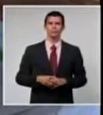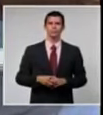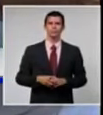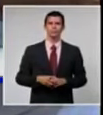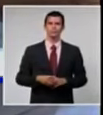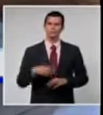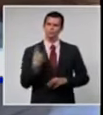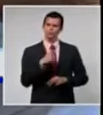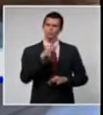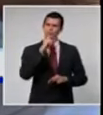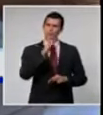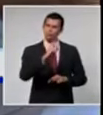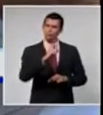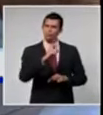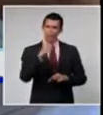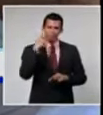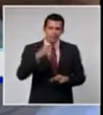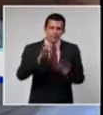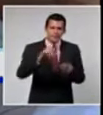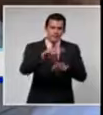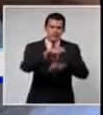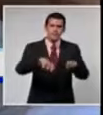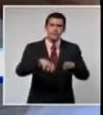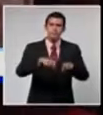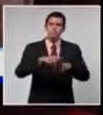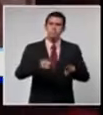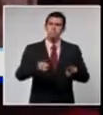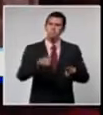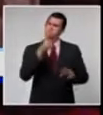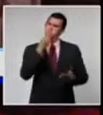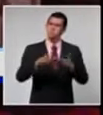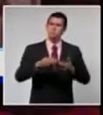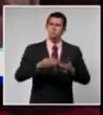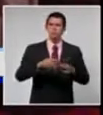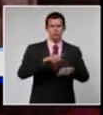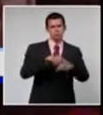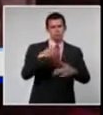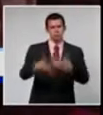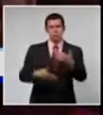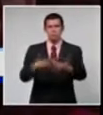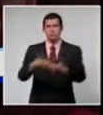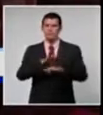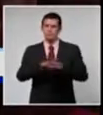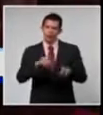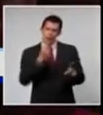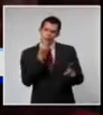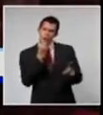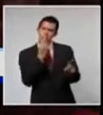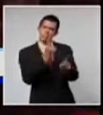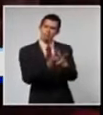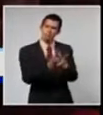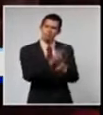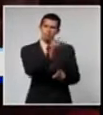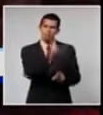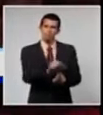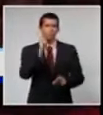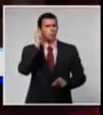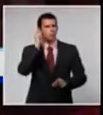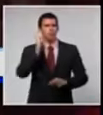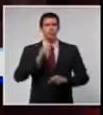pronóstico demasiado reservado. La paciente podía quedar en la mesa del quirófano, pero afortunadamente no fue así. Por eso acudimos